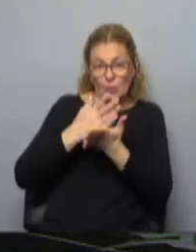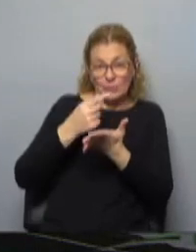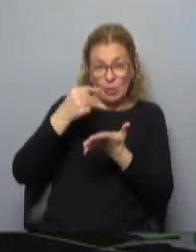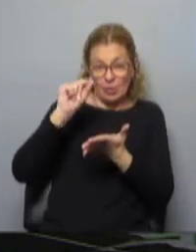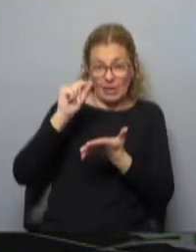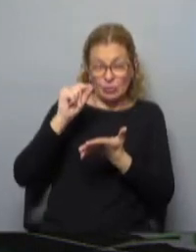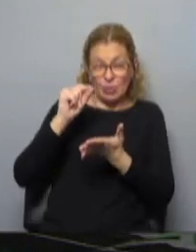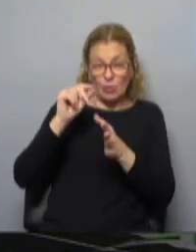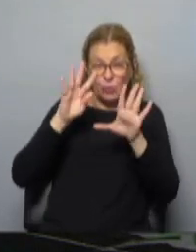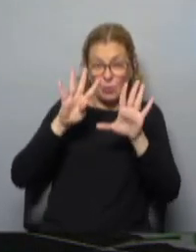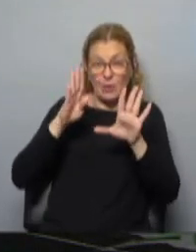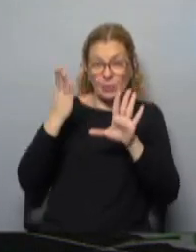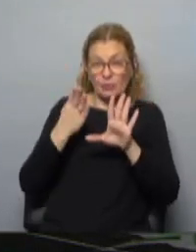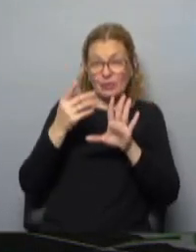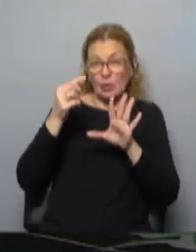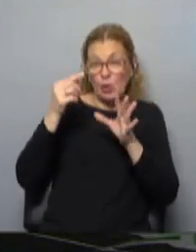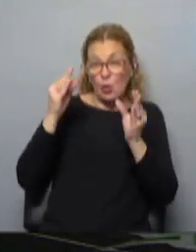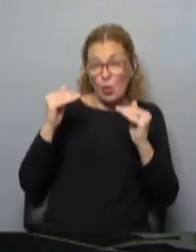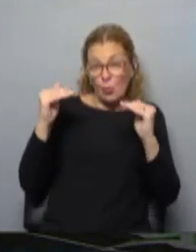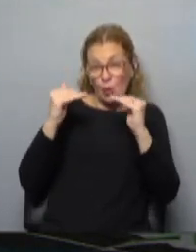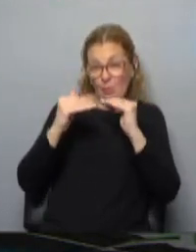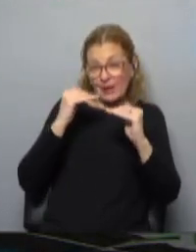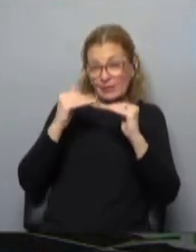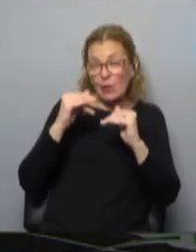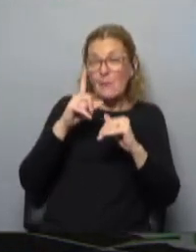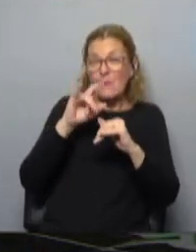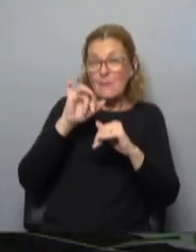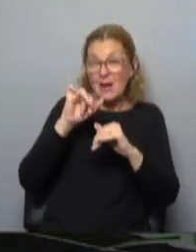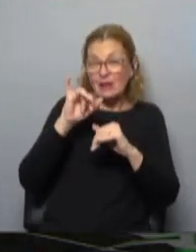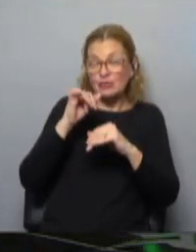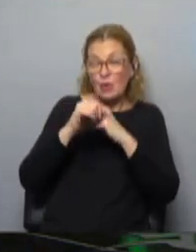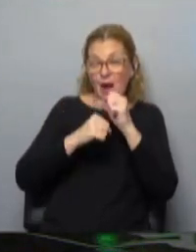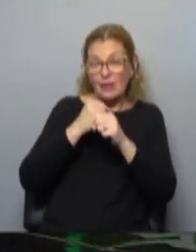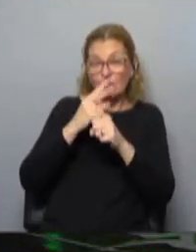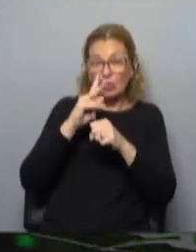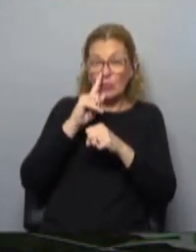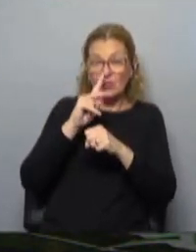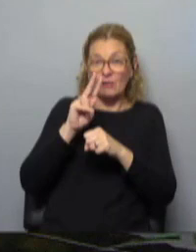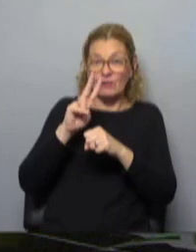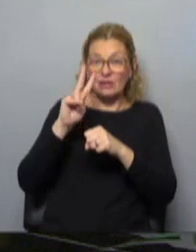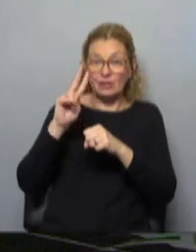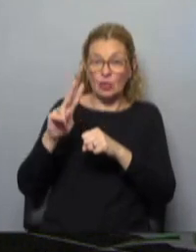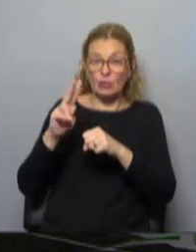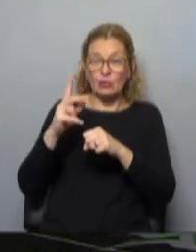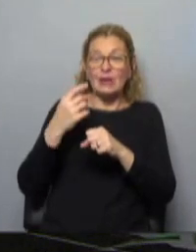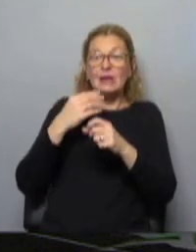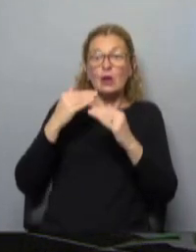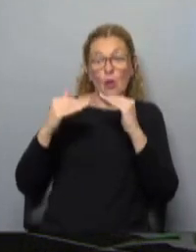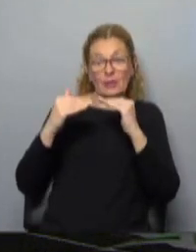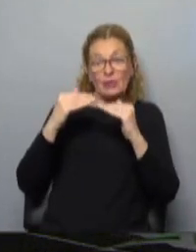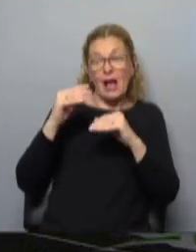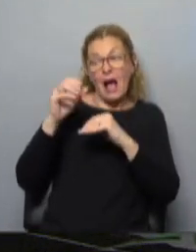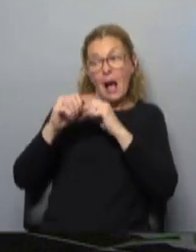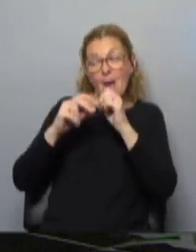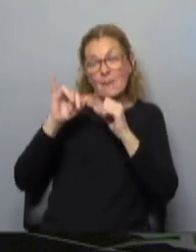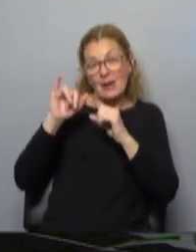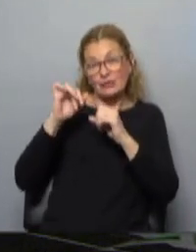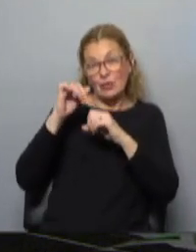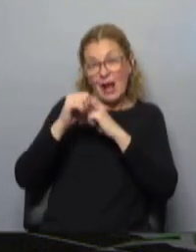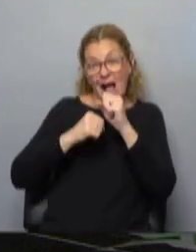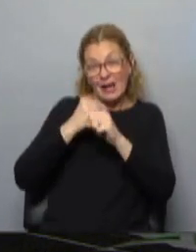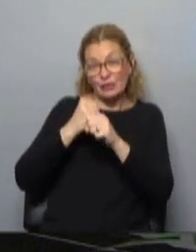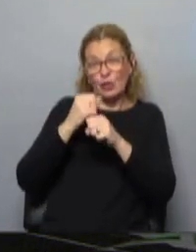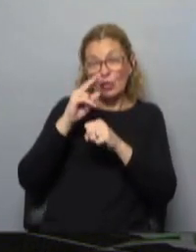es el 9% que hay mencionaban es justamente la comparación entre mayo del 2022 y mayo del 2021 si eso lo pensamos en términos